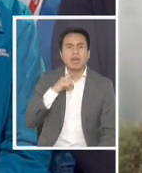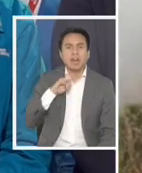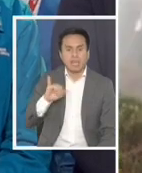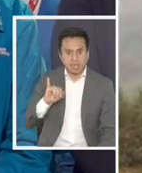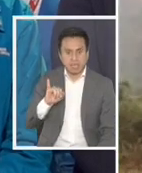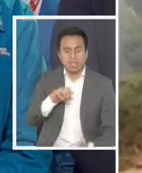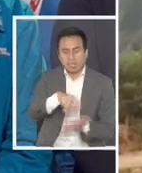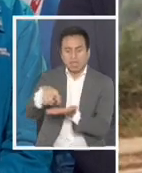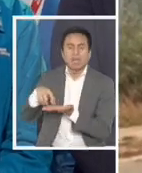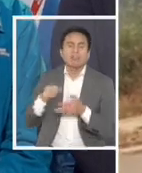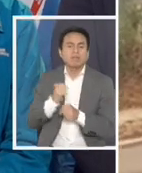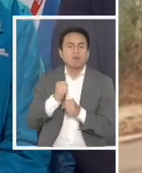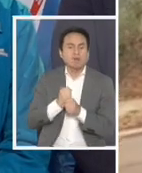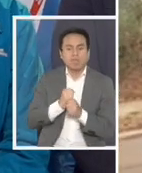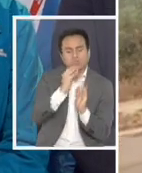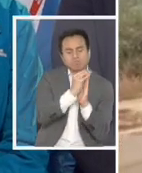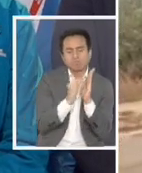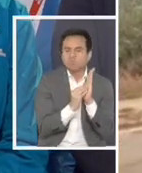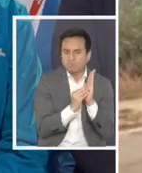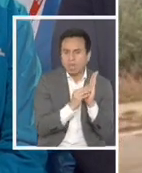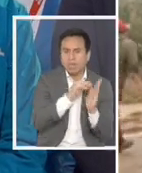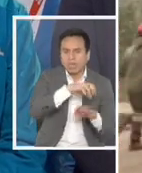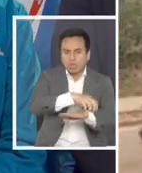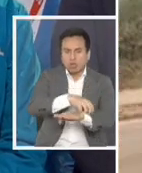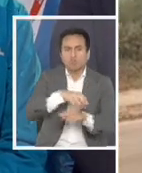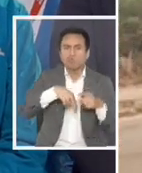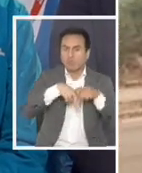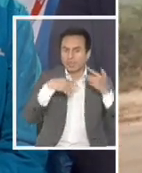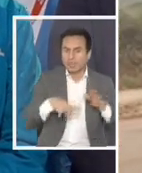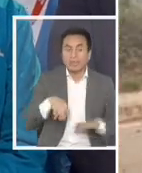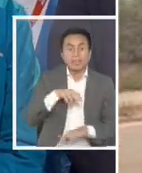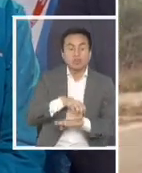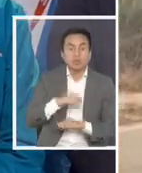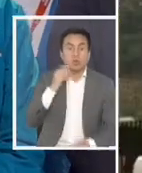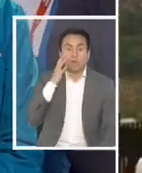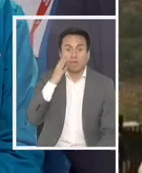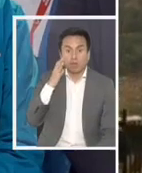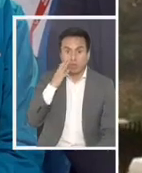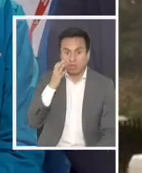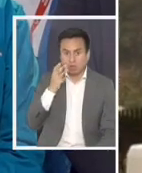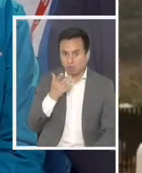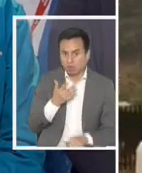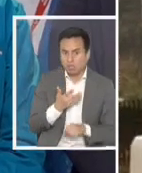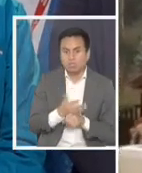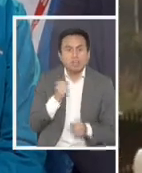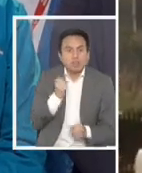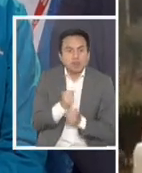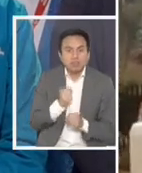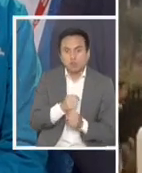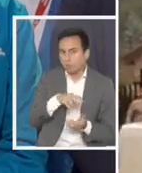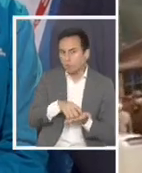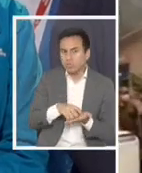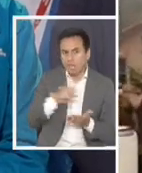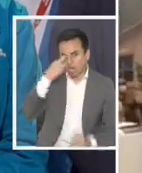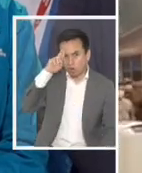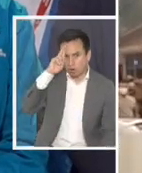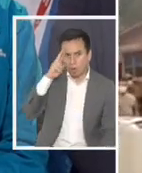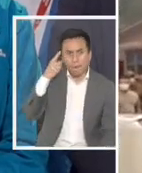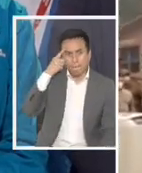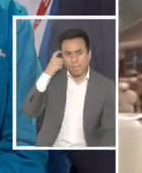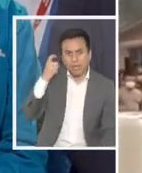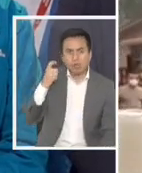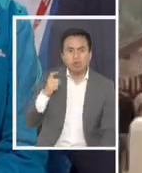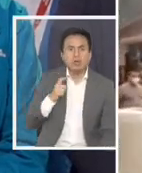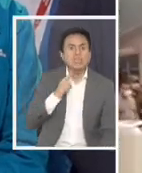se inició el trabajo de catastro de la región del ñuble en la región de biobío estamos trabajando en la comuna de arauco de